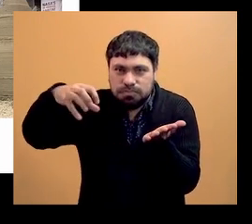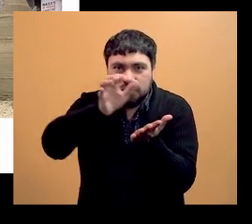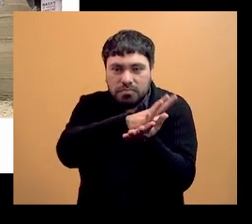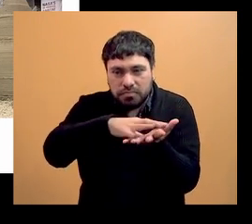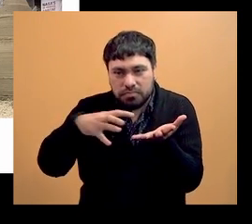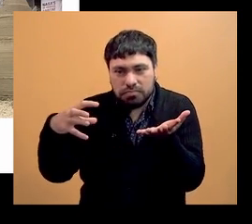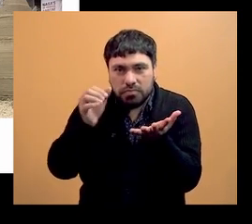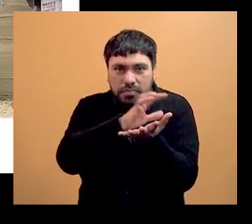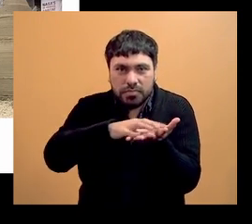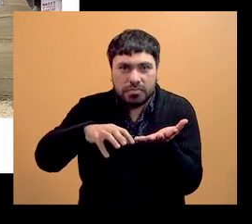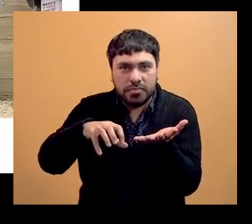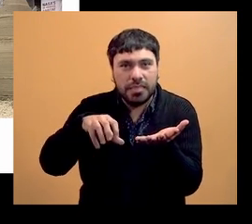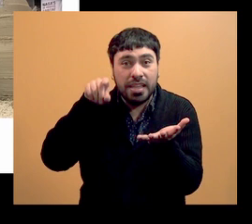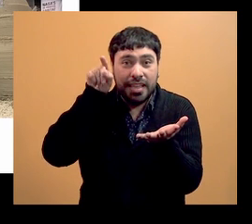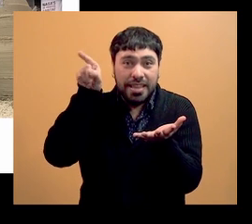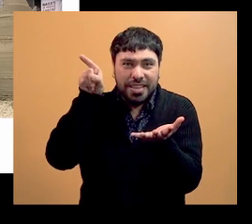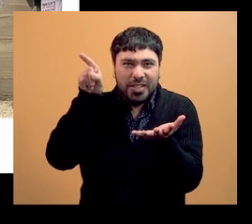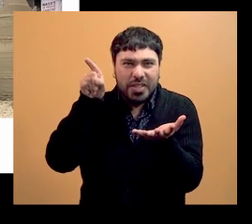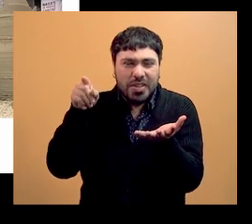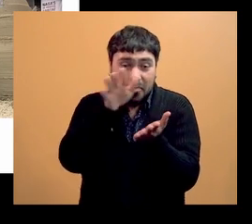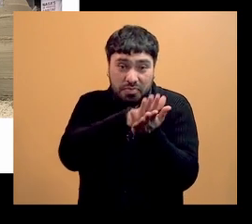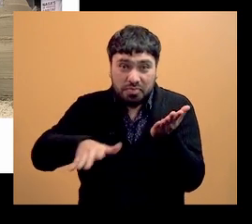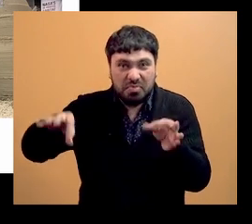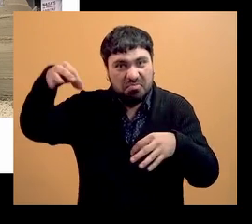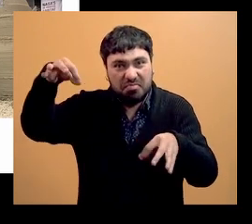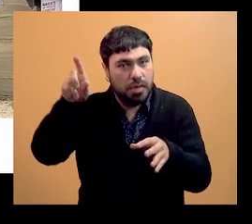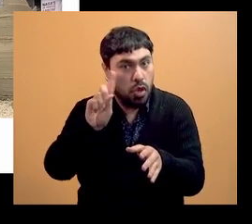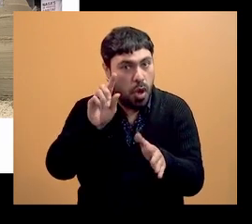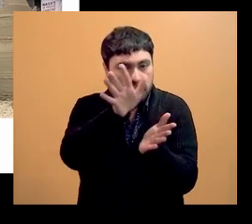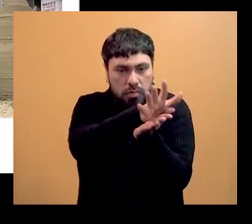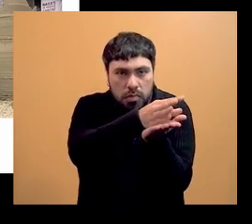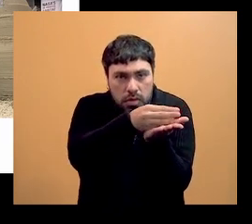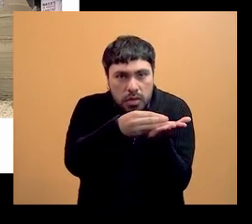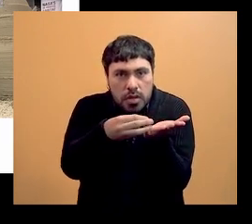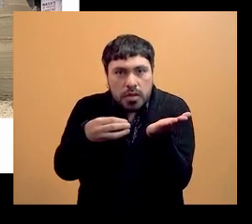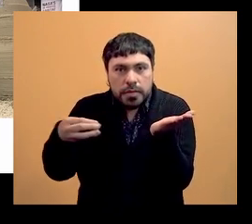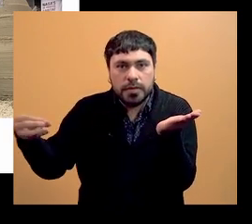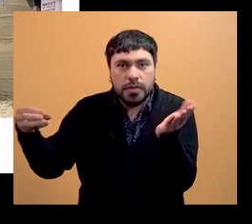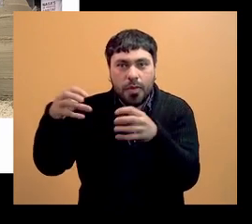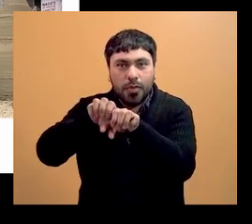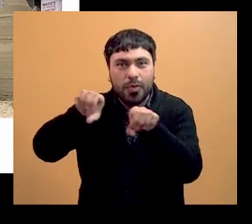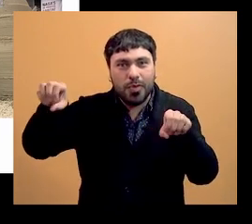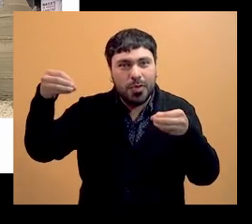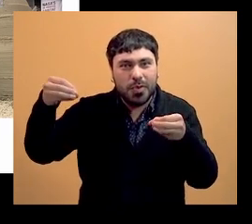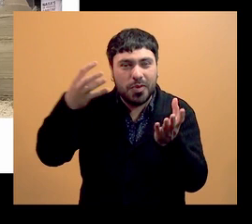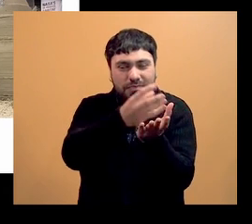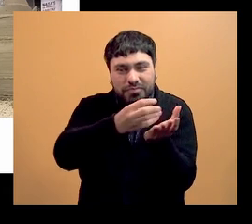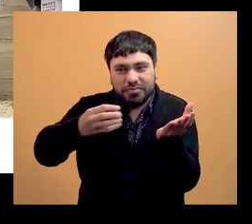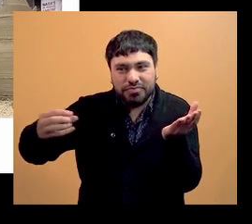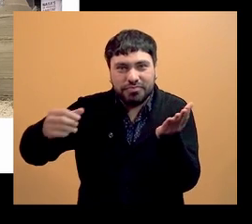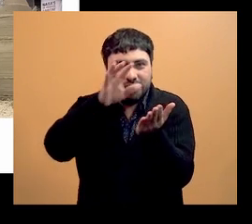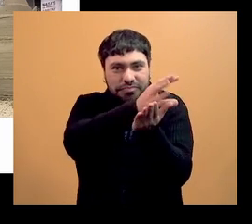construye es una especie de tubo. Ese tubo sale del centro de ella, y los brazos lo que hacen es que lo conectan en distintas formas. Por lo tanto, se